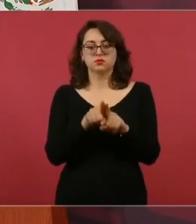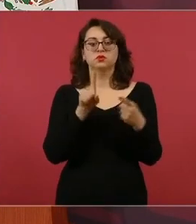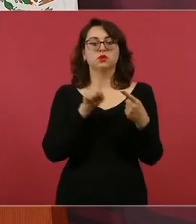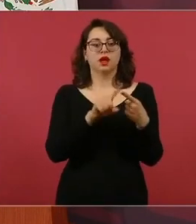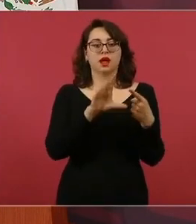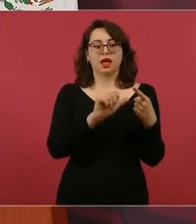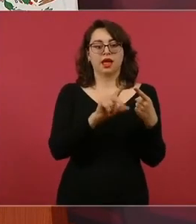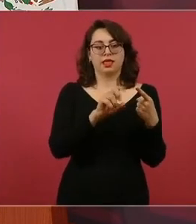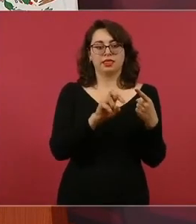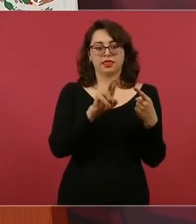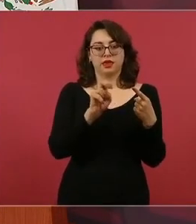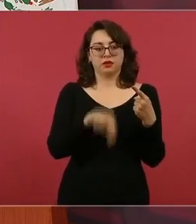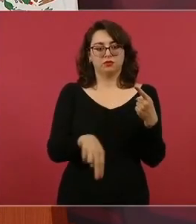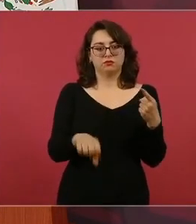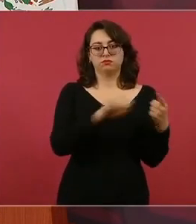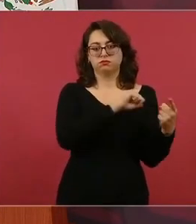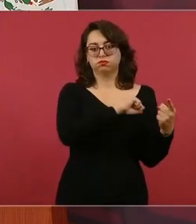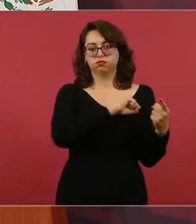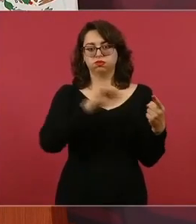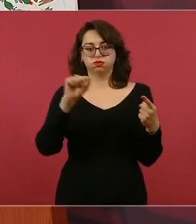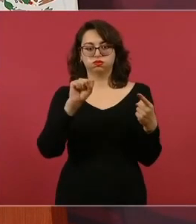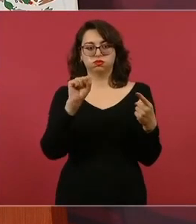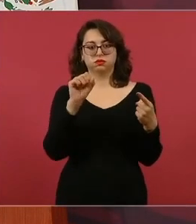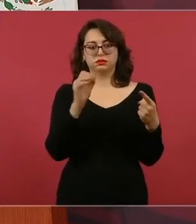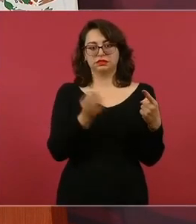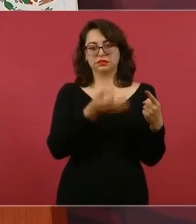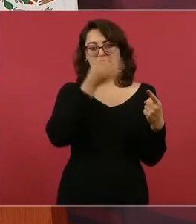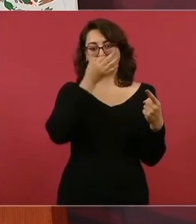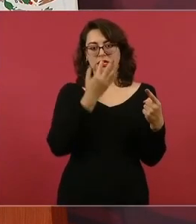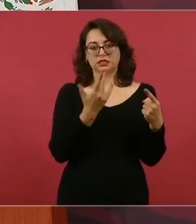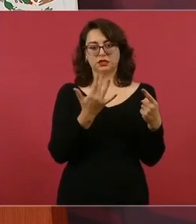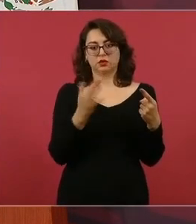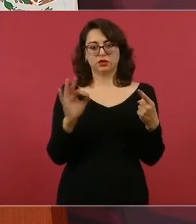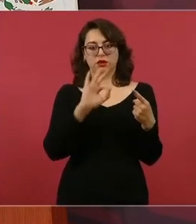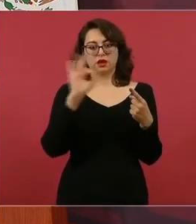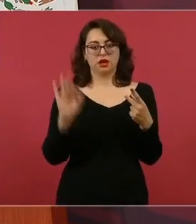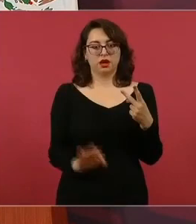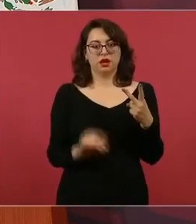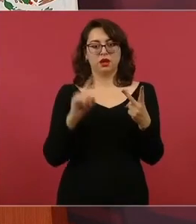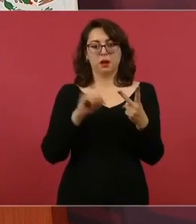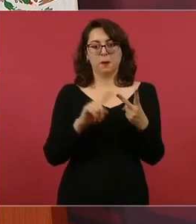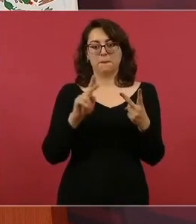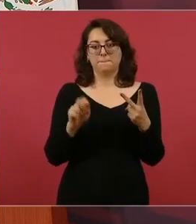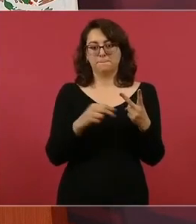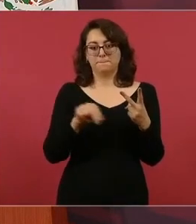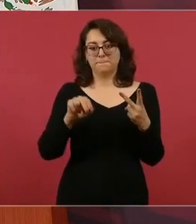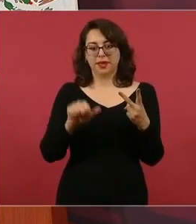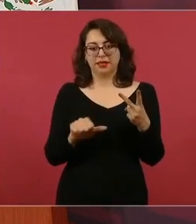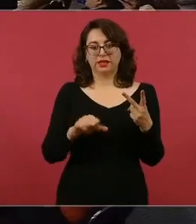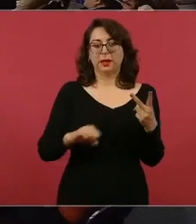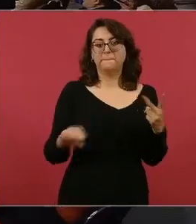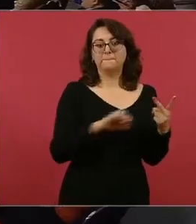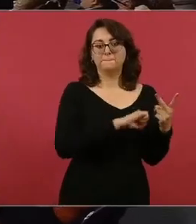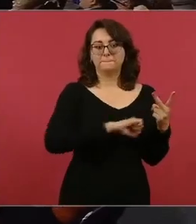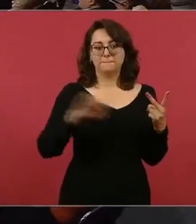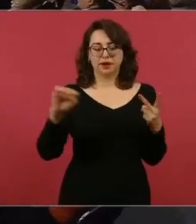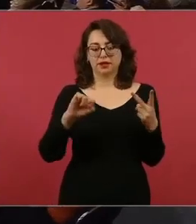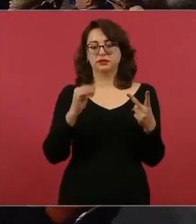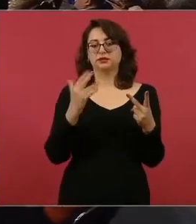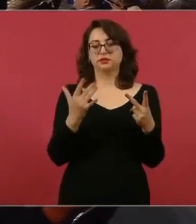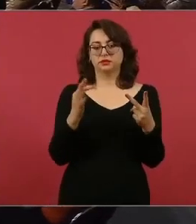Peña y nosotros una disminución, hemos logrado una disminución de